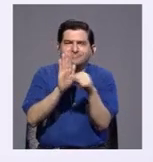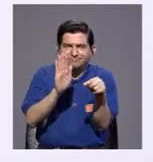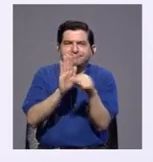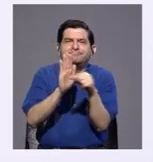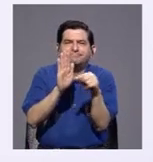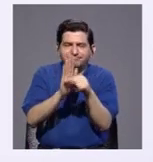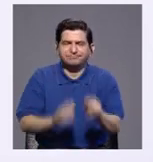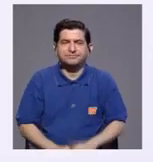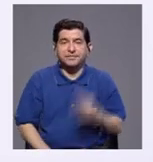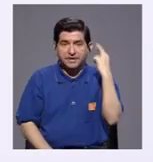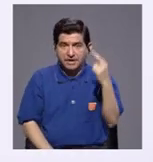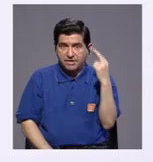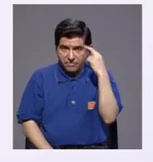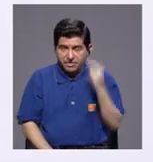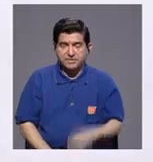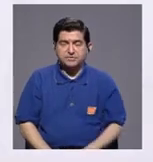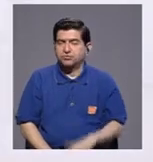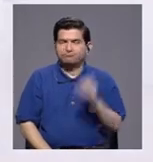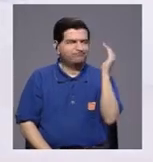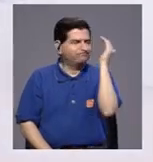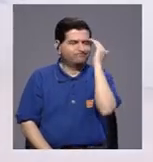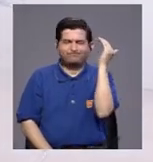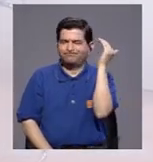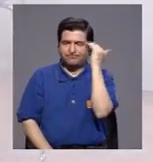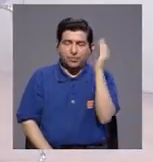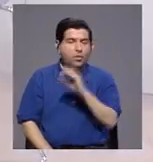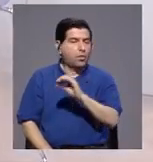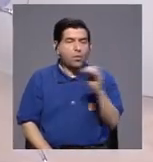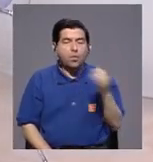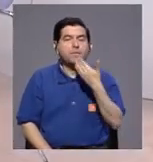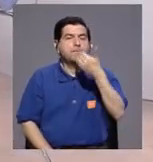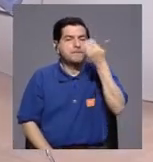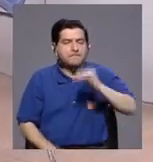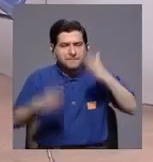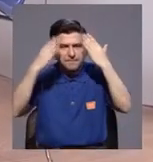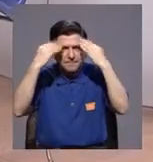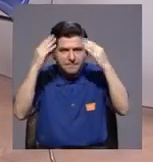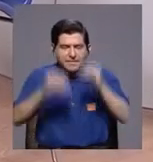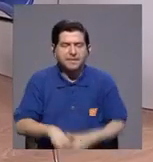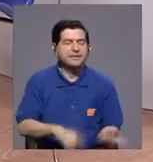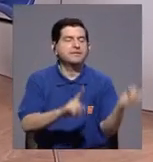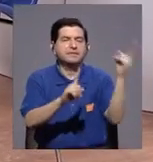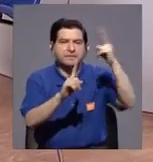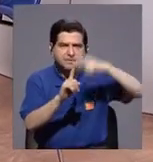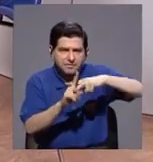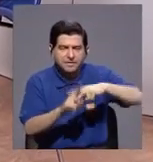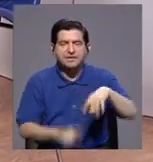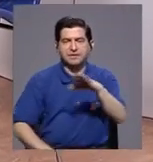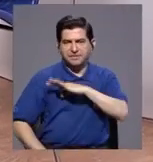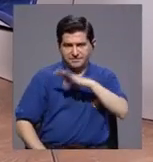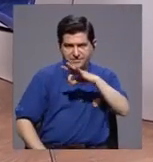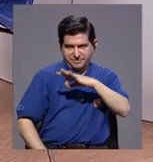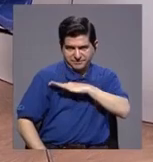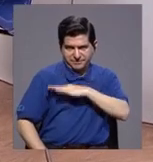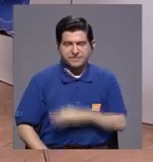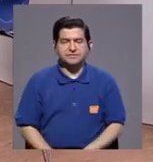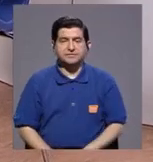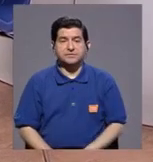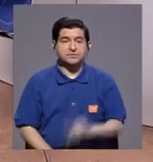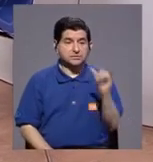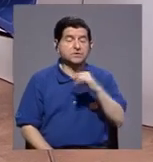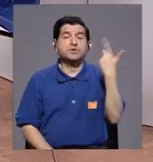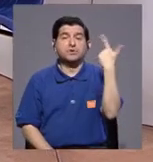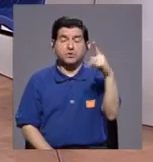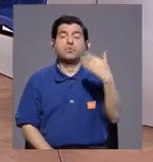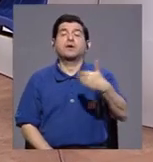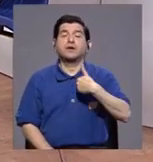porque hay un desconocimiento o una mala información de las aplicaciones los beneficios inclusive los